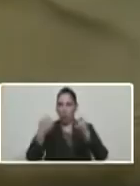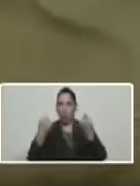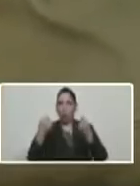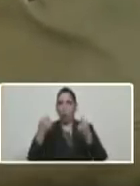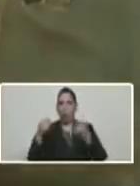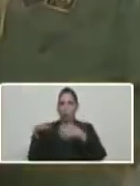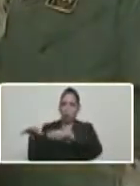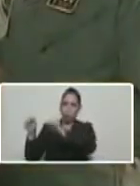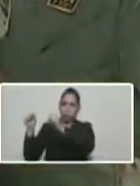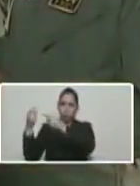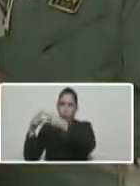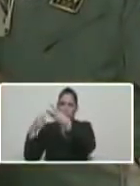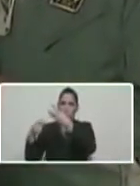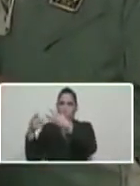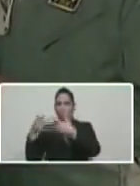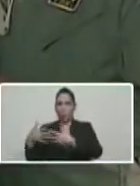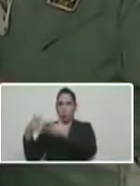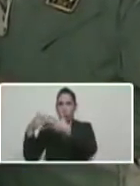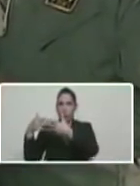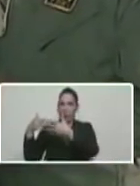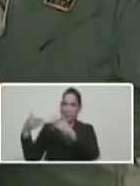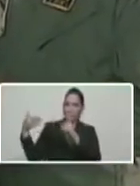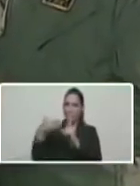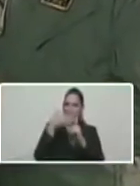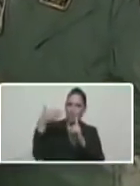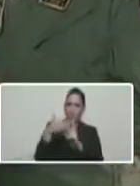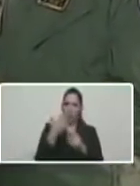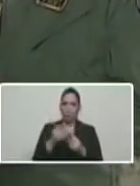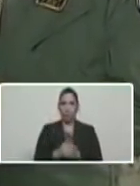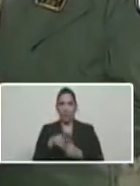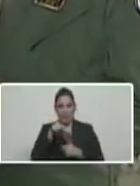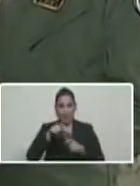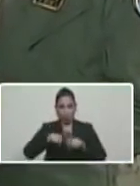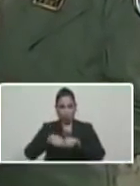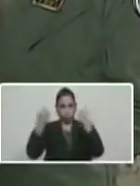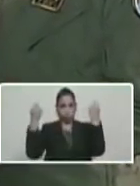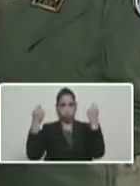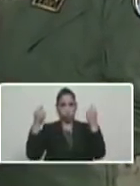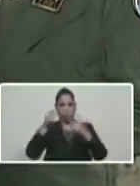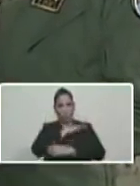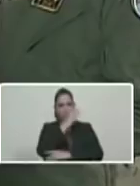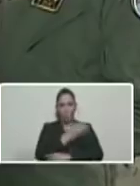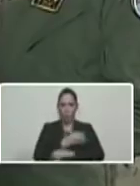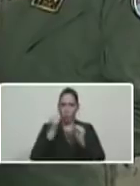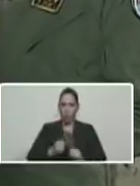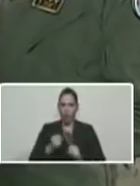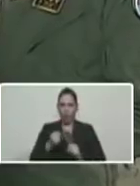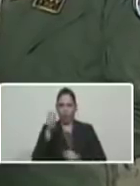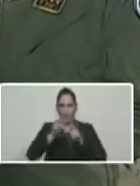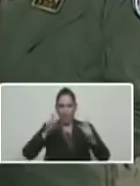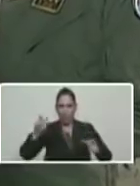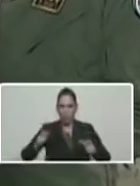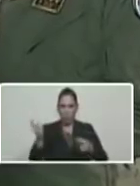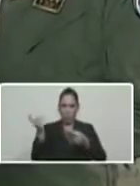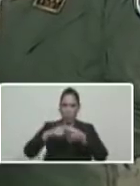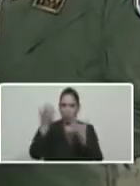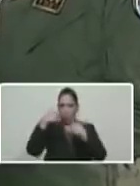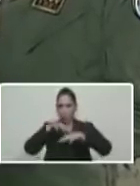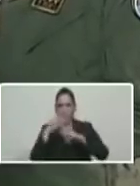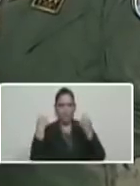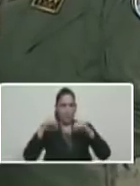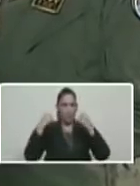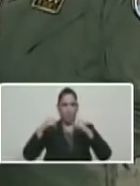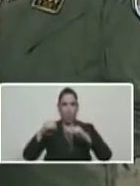potencias extranjeras. Este bloqueo se ha desmoronado gracias al aporte de su personal técnico mediante la preparación,